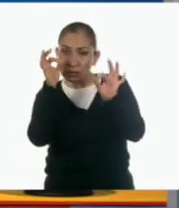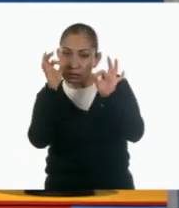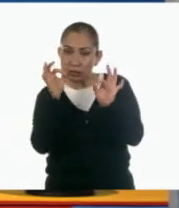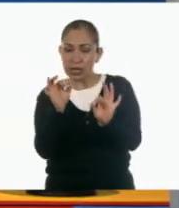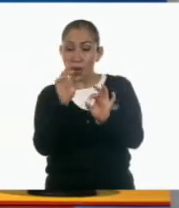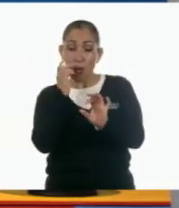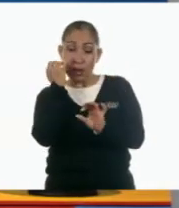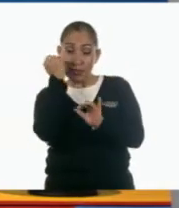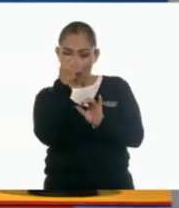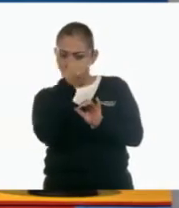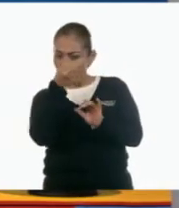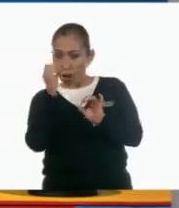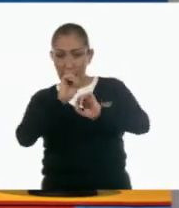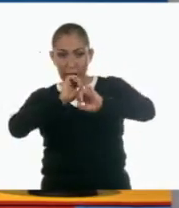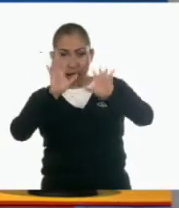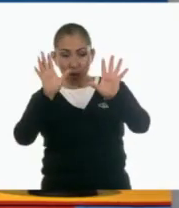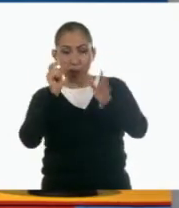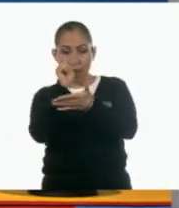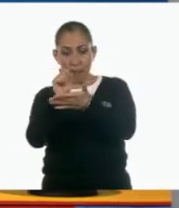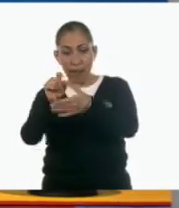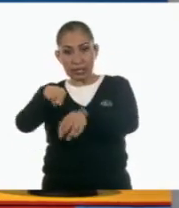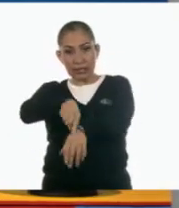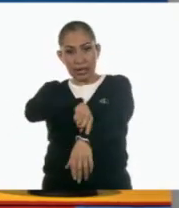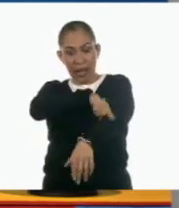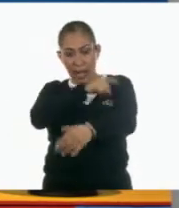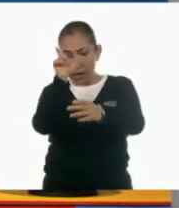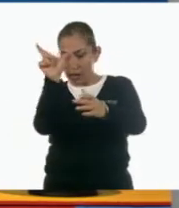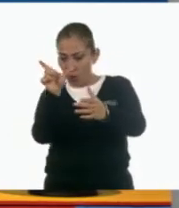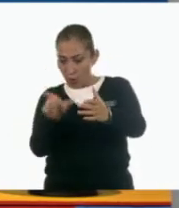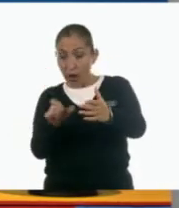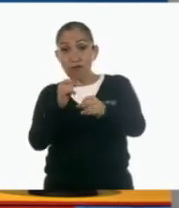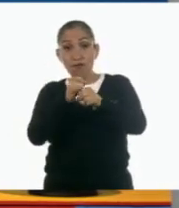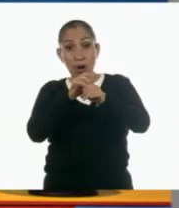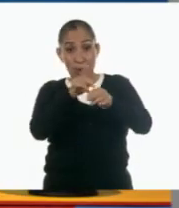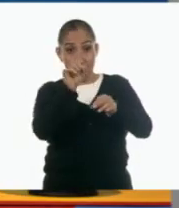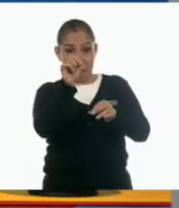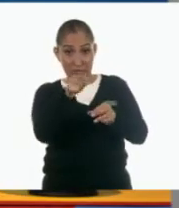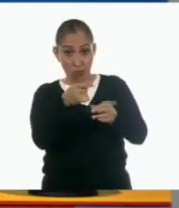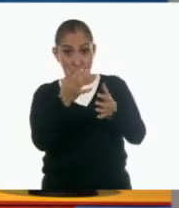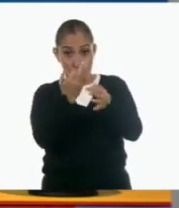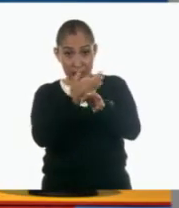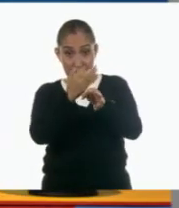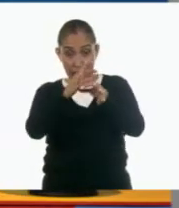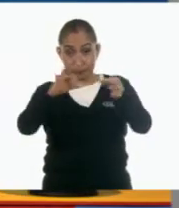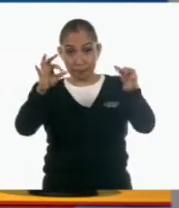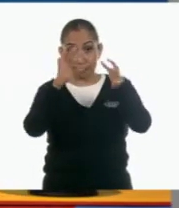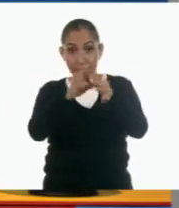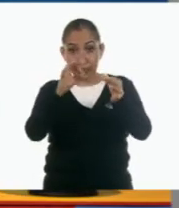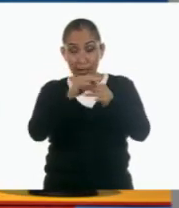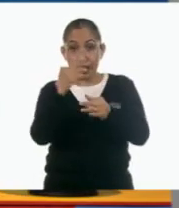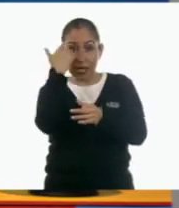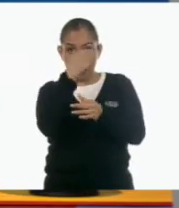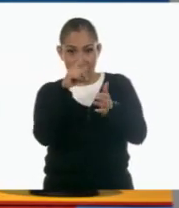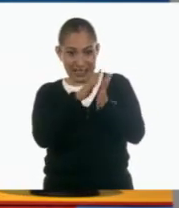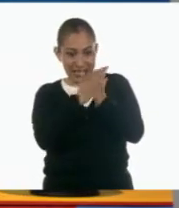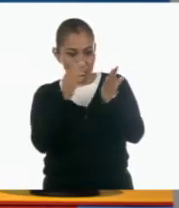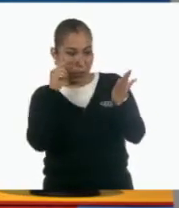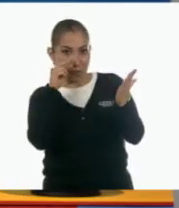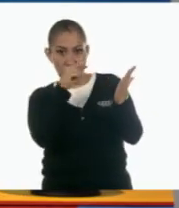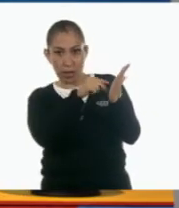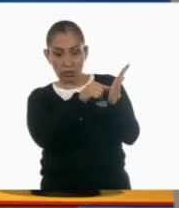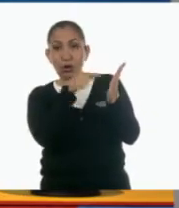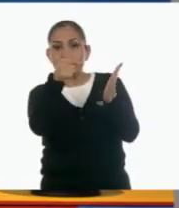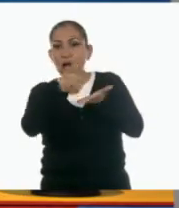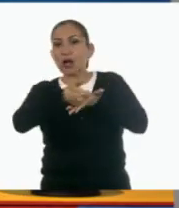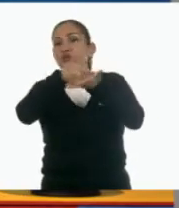sean muy claras para que elabores textos más completos. Esta información que te estamos dando y que estamos revisando en tu libro de texto